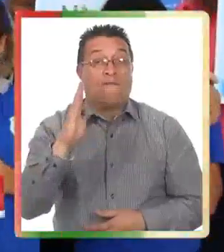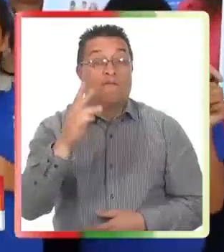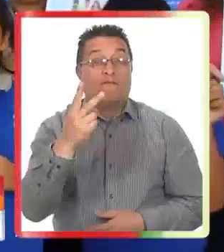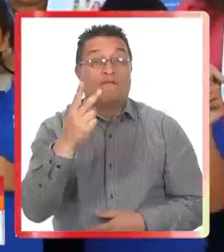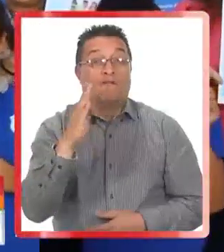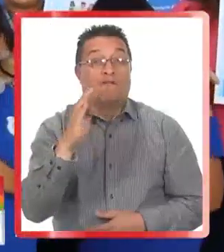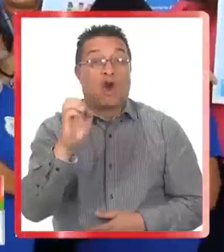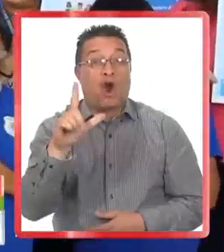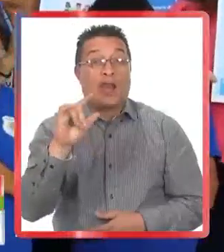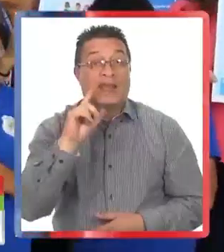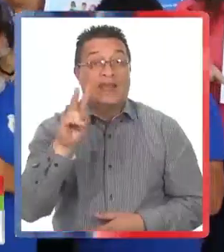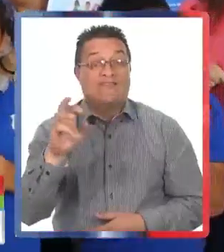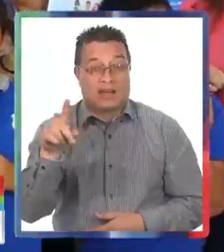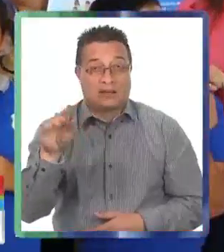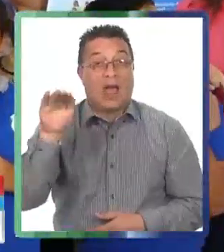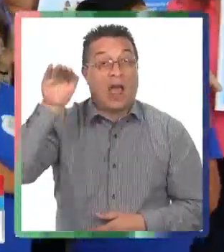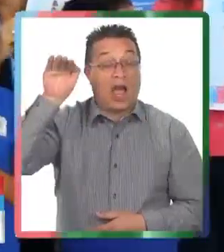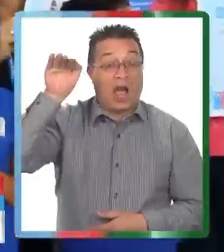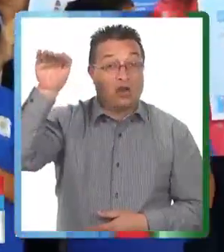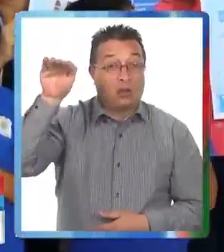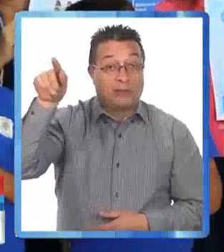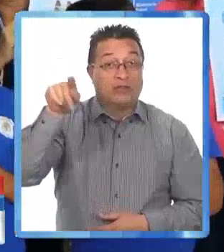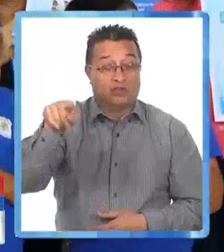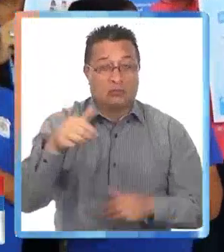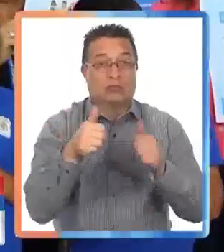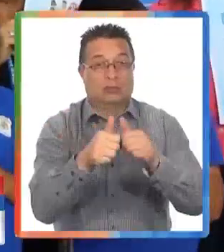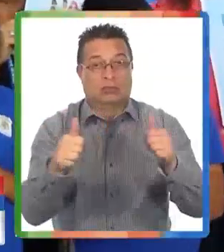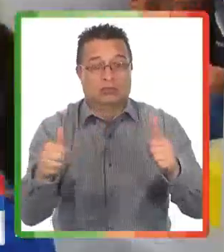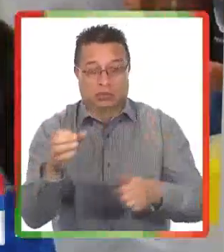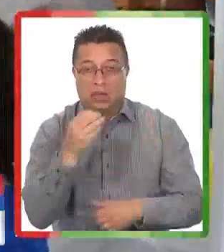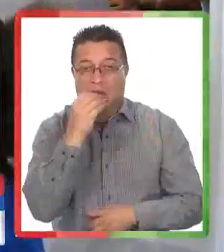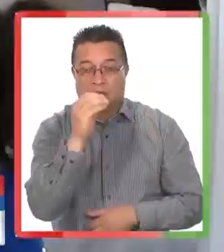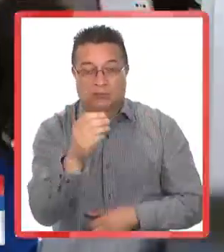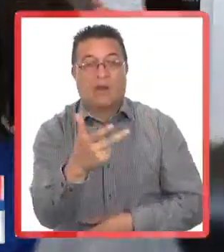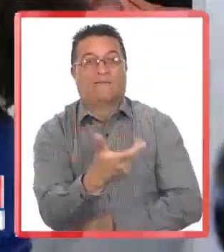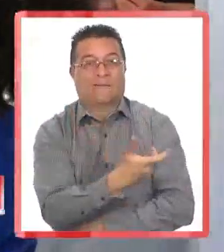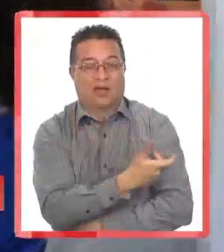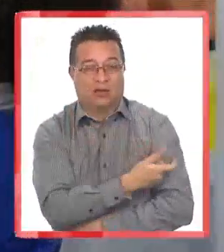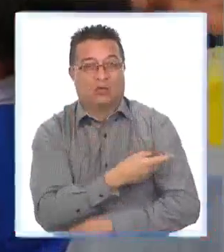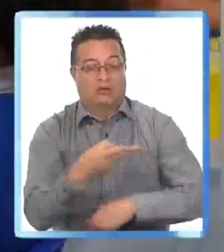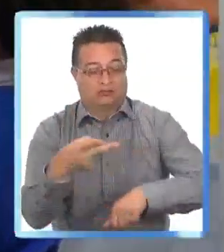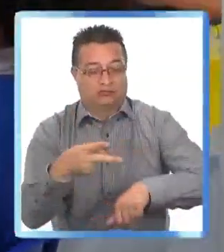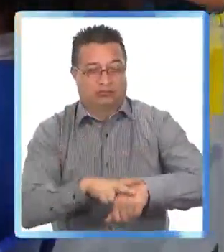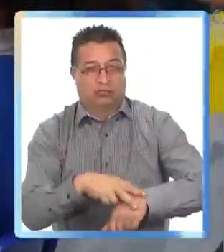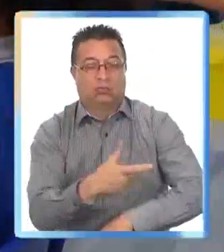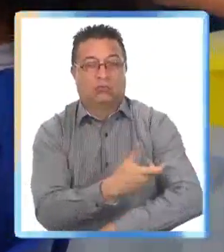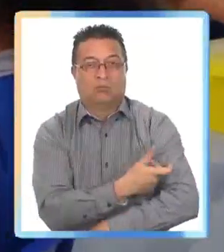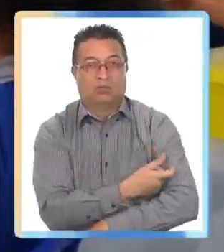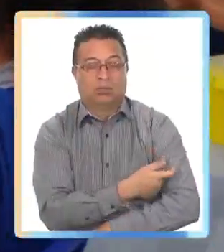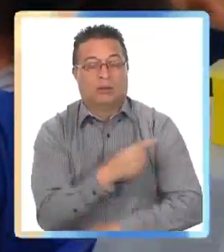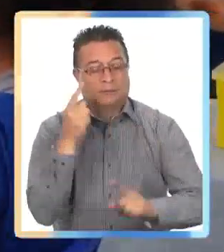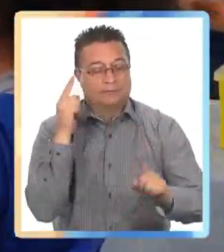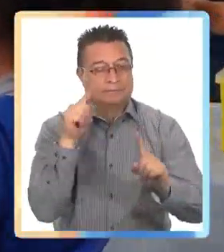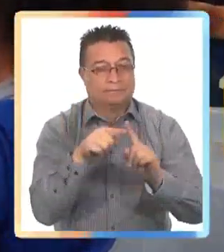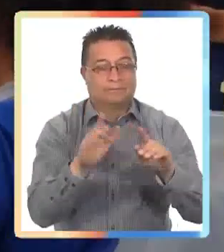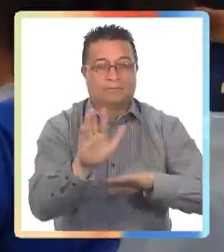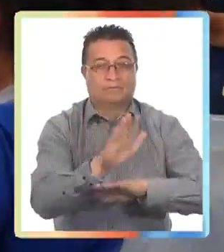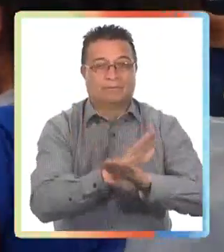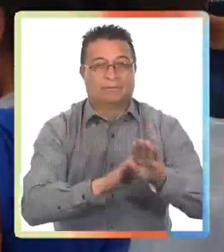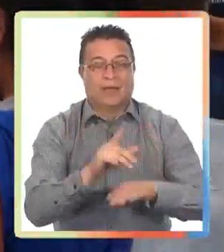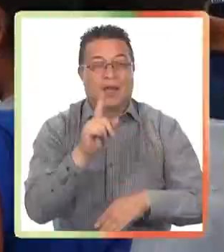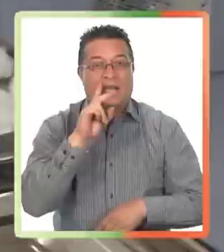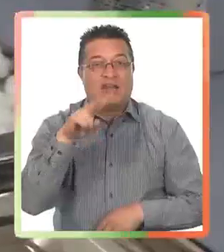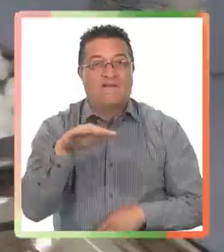Alto Hospicio, las autoridades de salud lanzaron la campaña regional Vacúnate con la dupla, destinada a prevenir